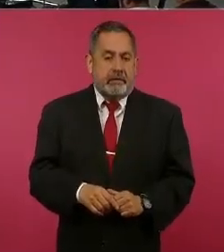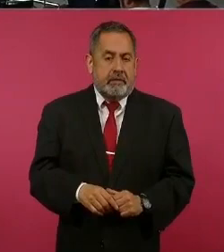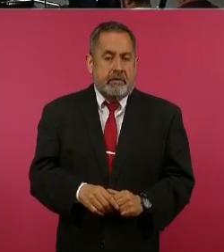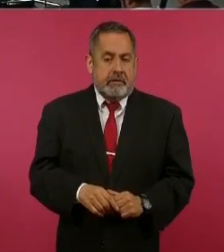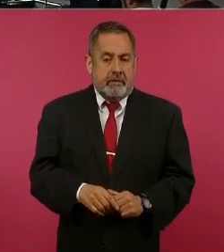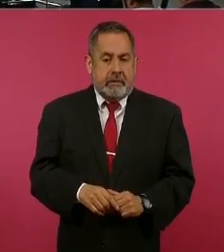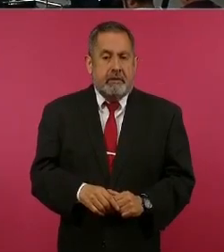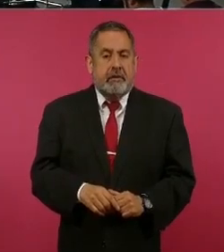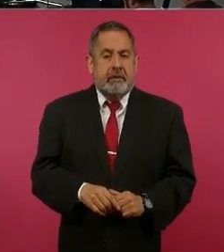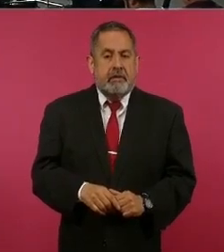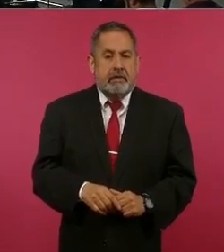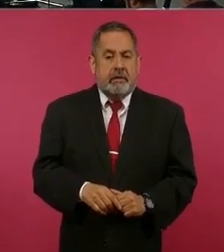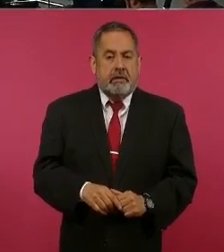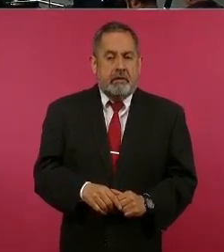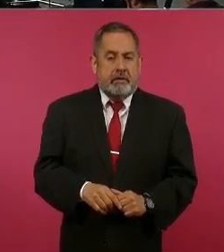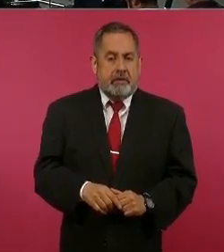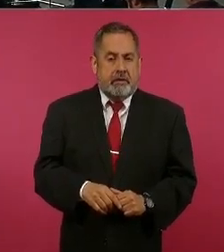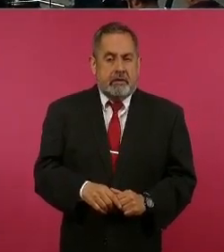pues